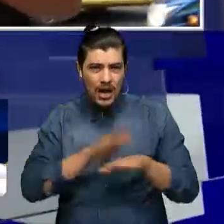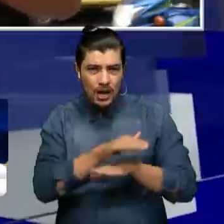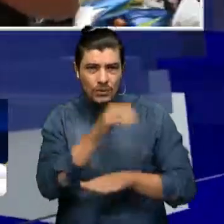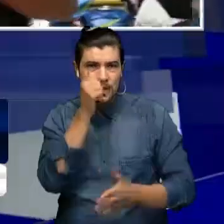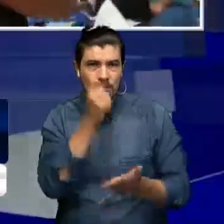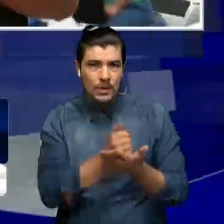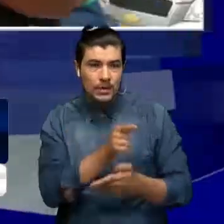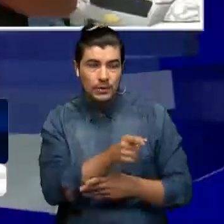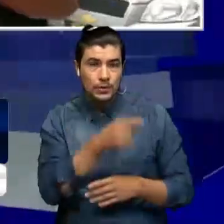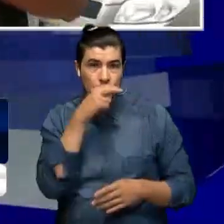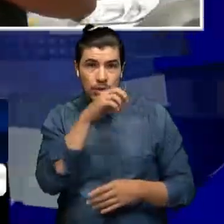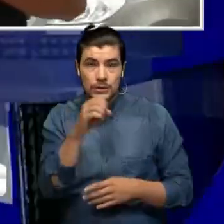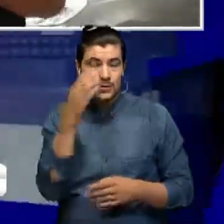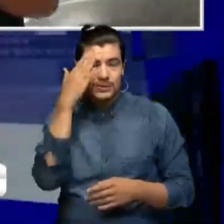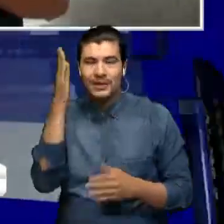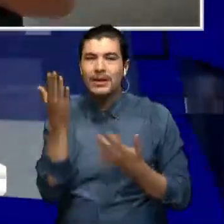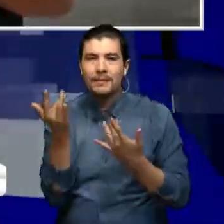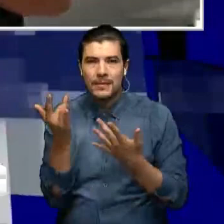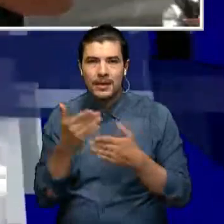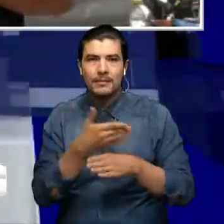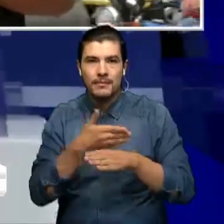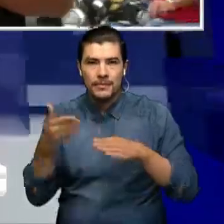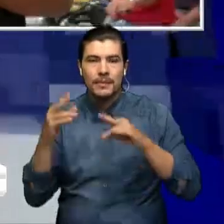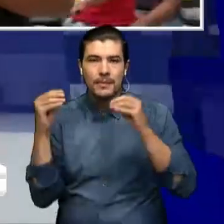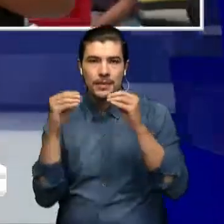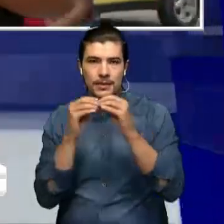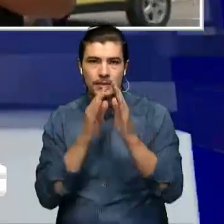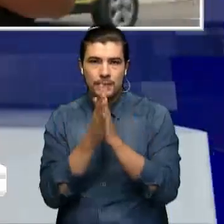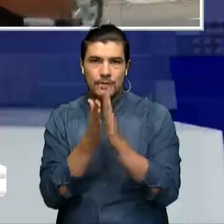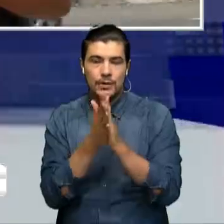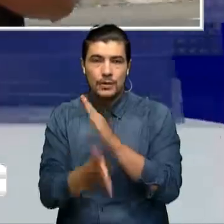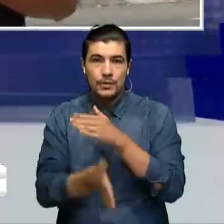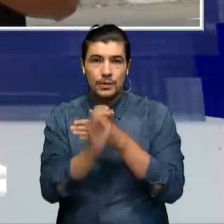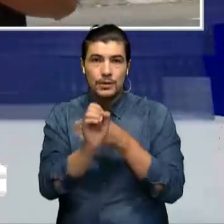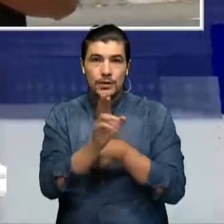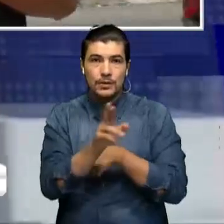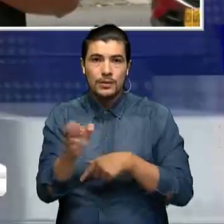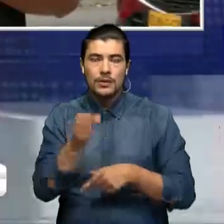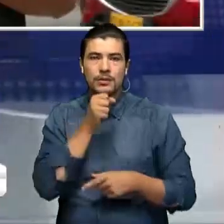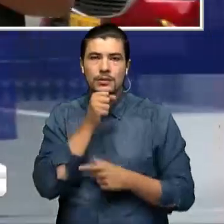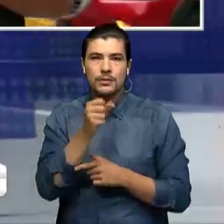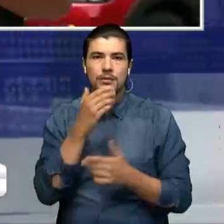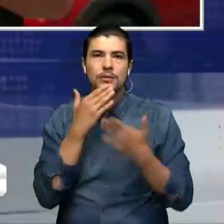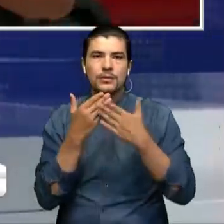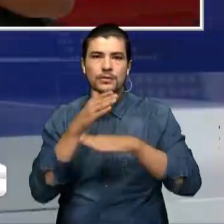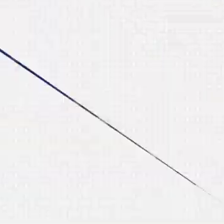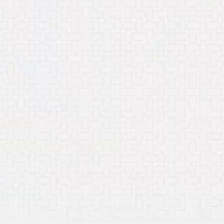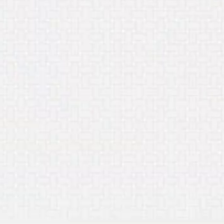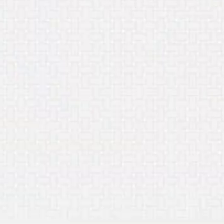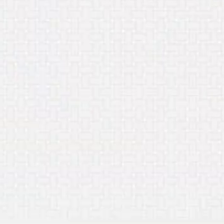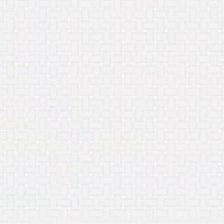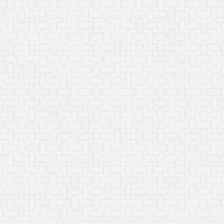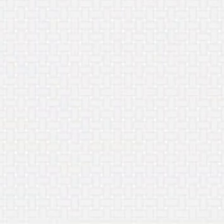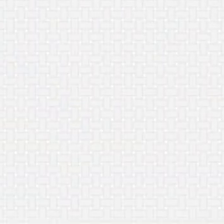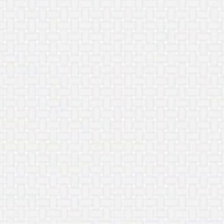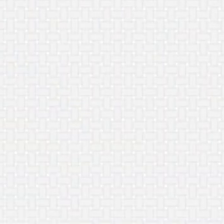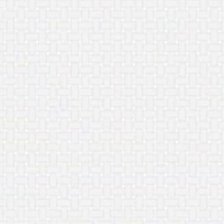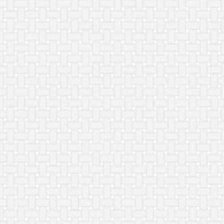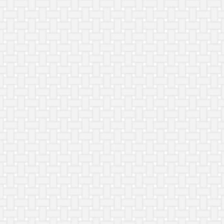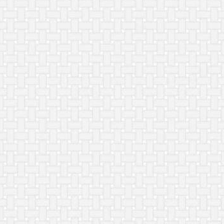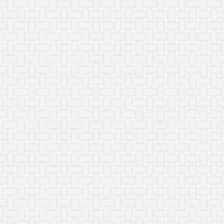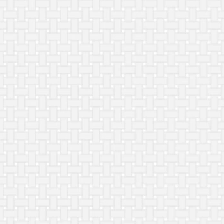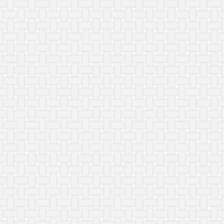muerte de esos dos menores está por el momento compañeros es la información me despido sigan con más y oriente noticias jana